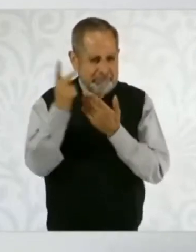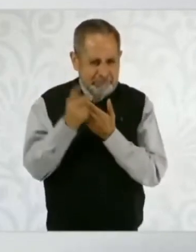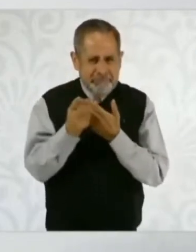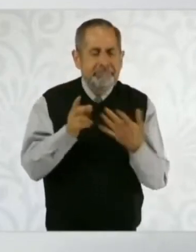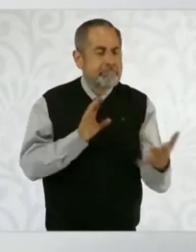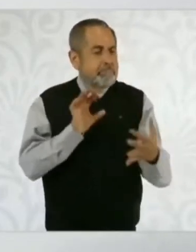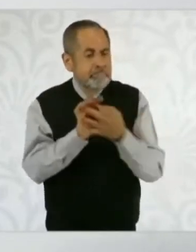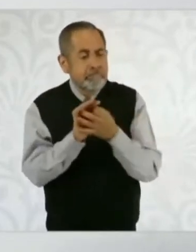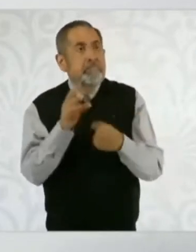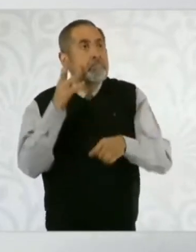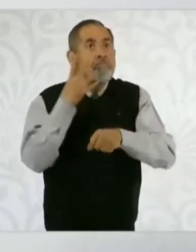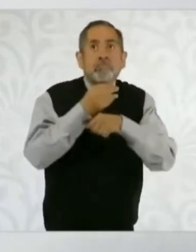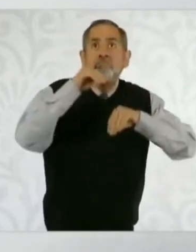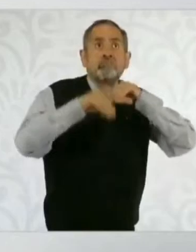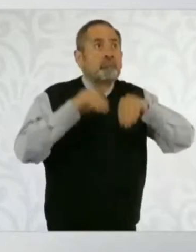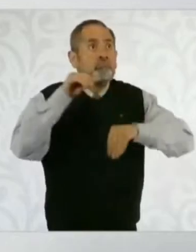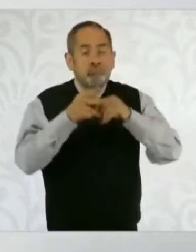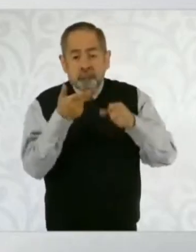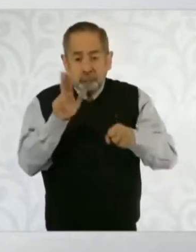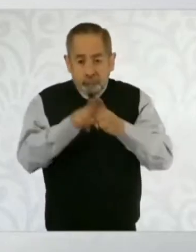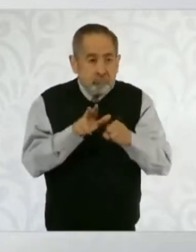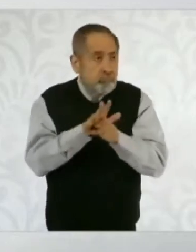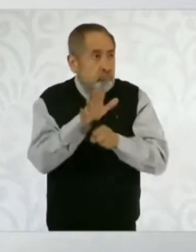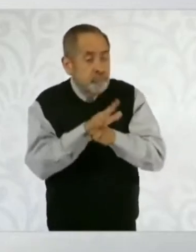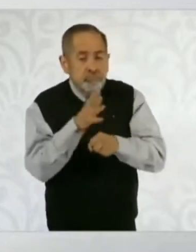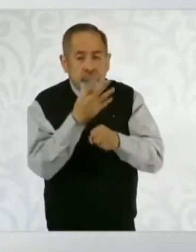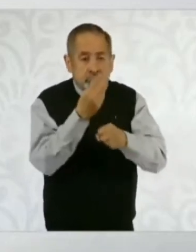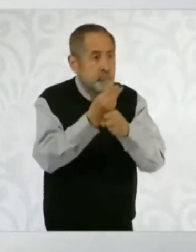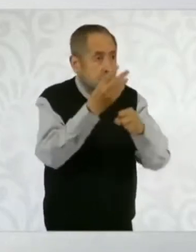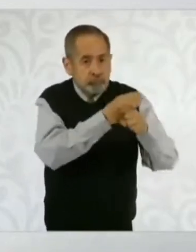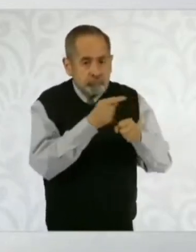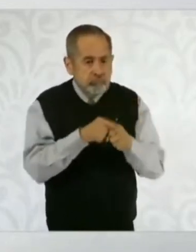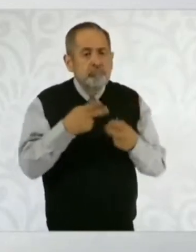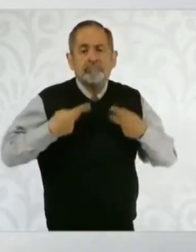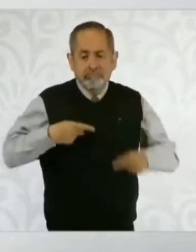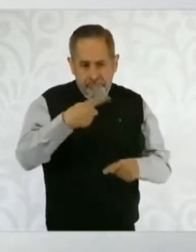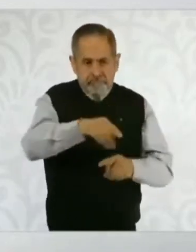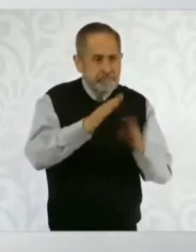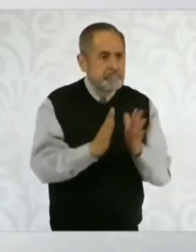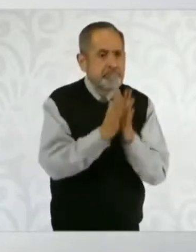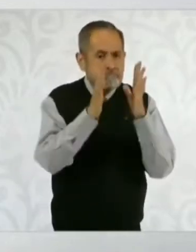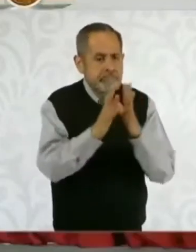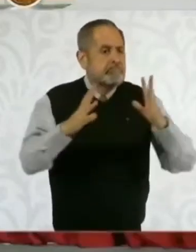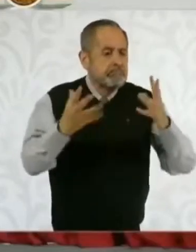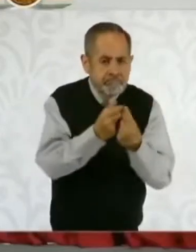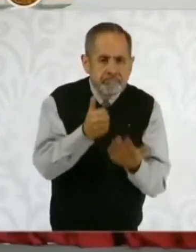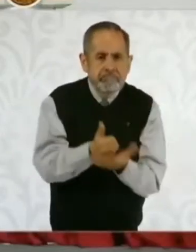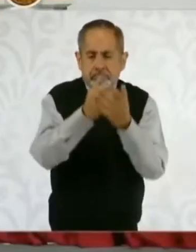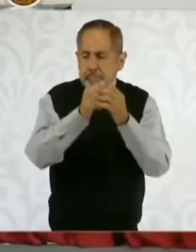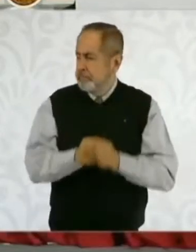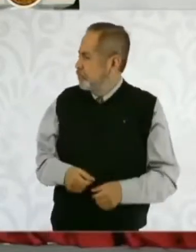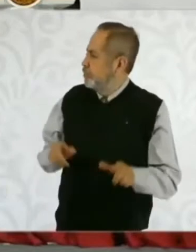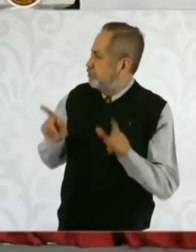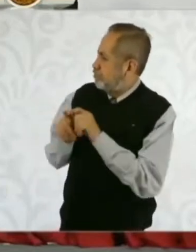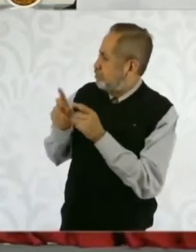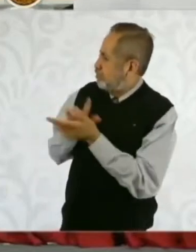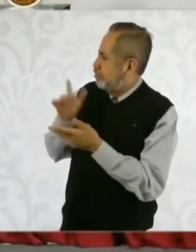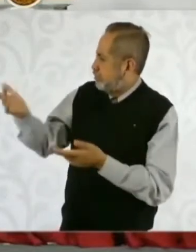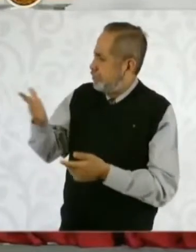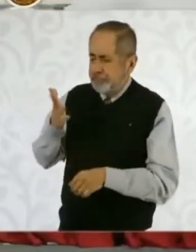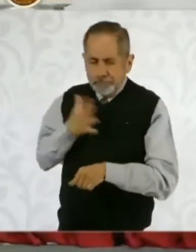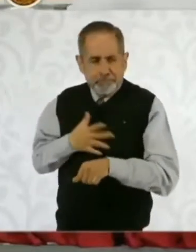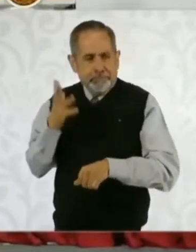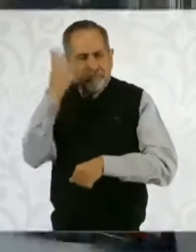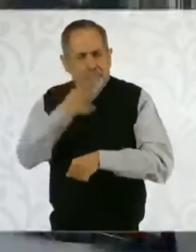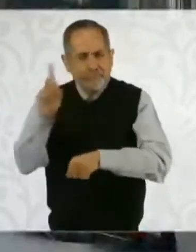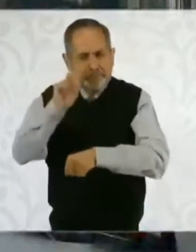fortalecer nuestras instalaciones con participación social y ciudadana. Muchas gracias, presidenta. Bonito día.